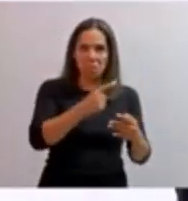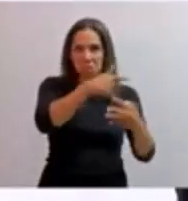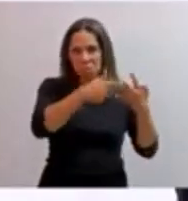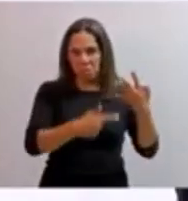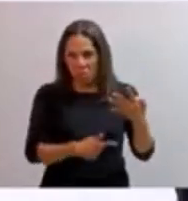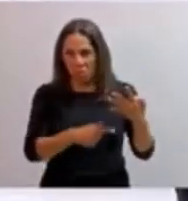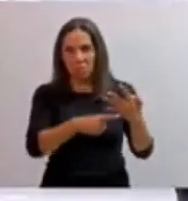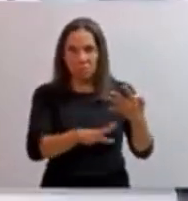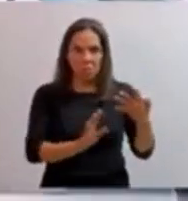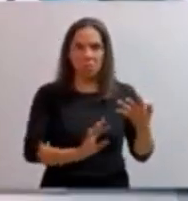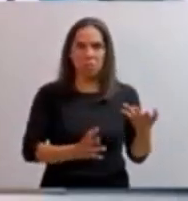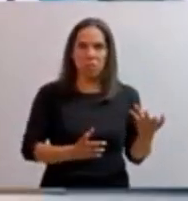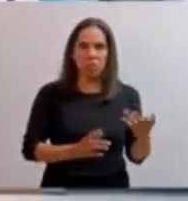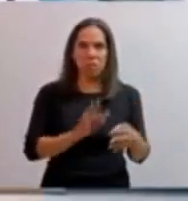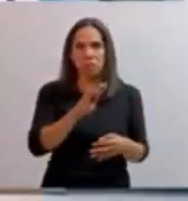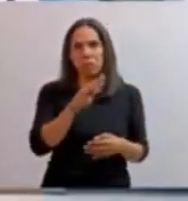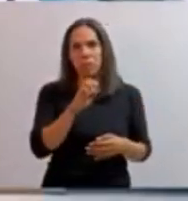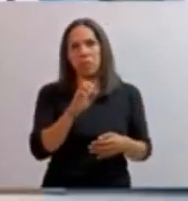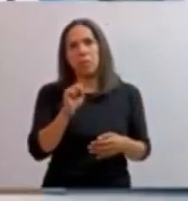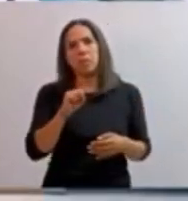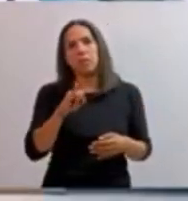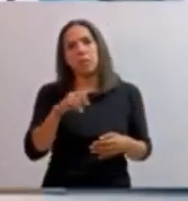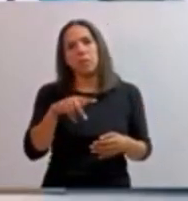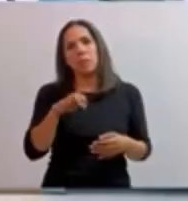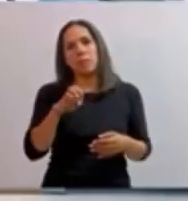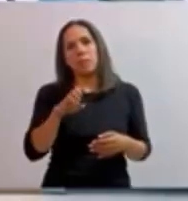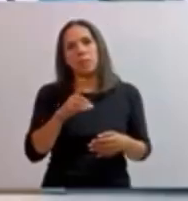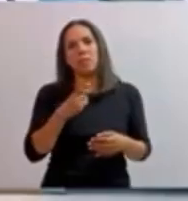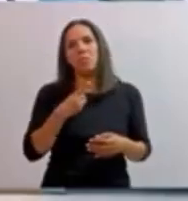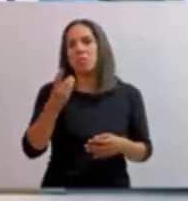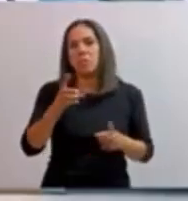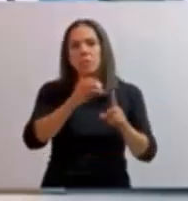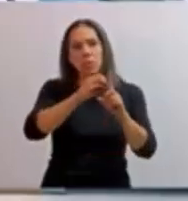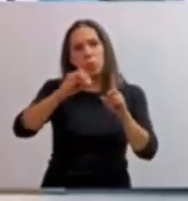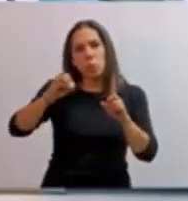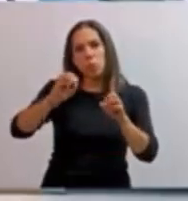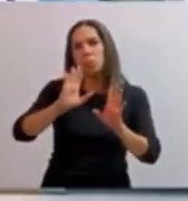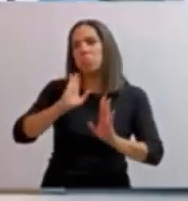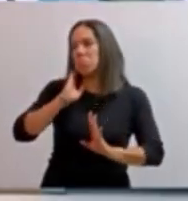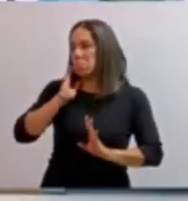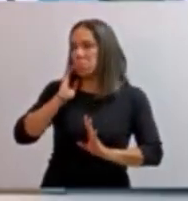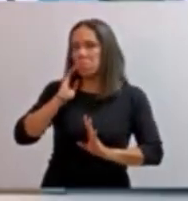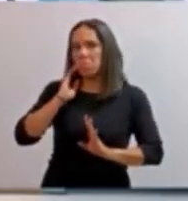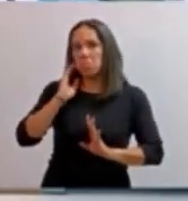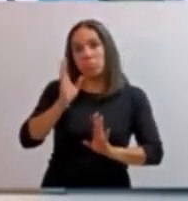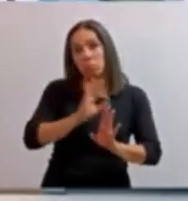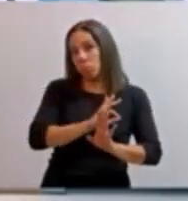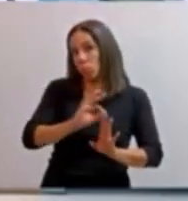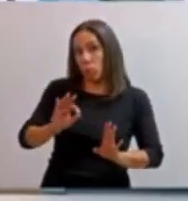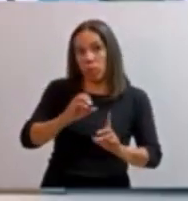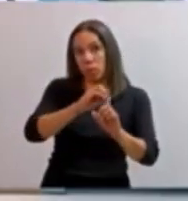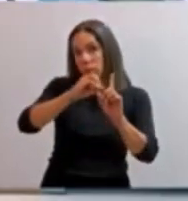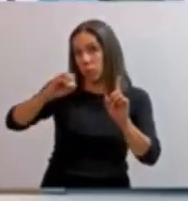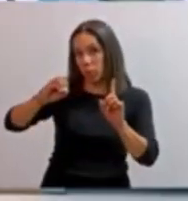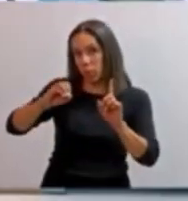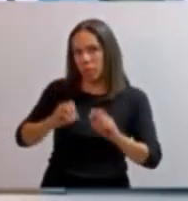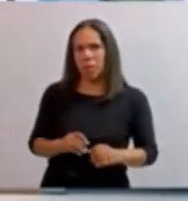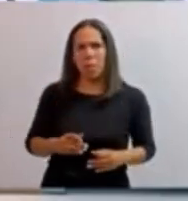un programa sintético. Tú organízalos, tú contextualízalos, y estamos convocados